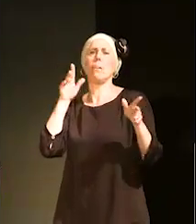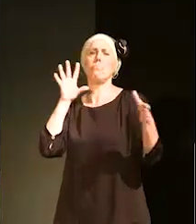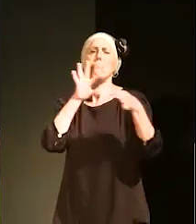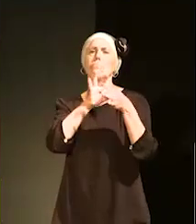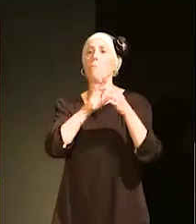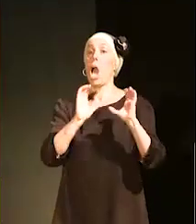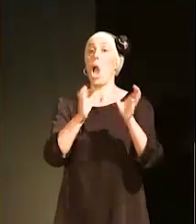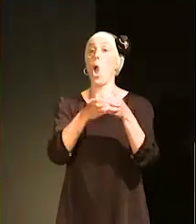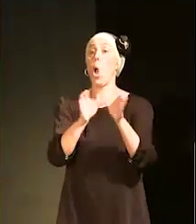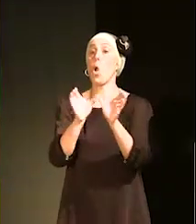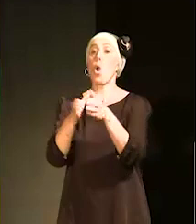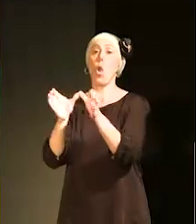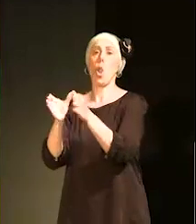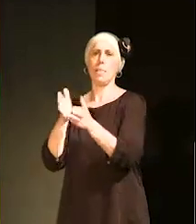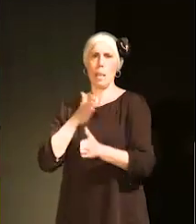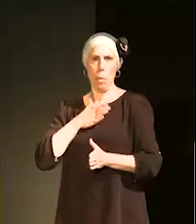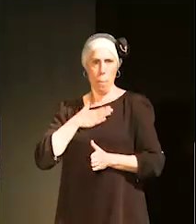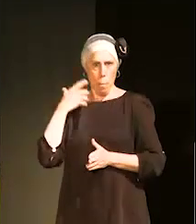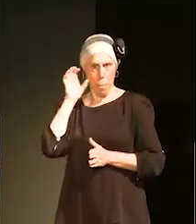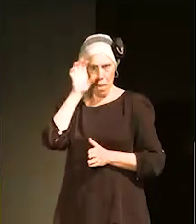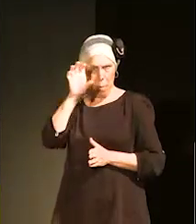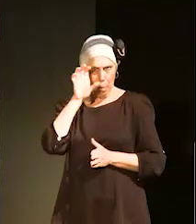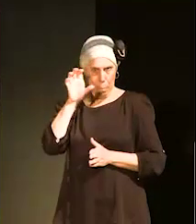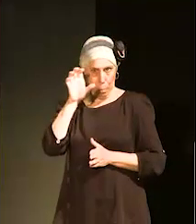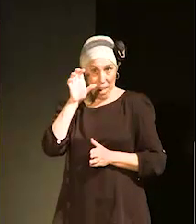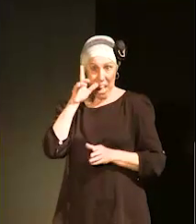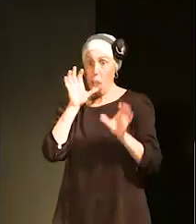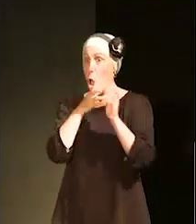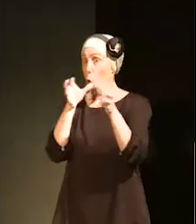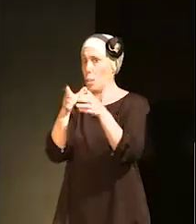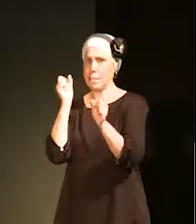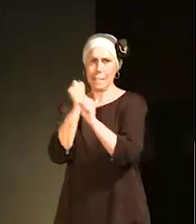escénicas en mi país voy a empezar